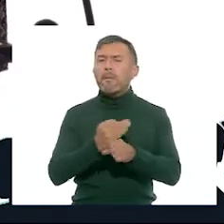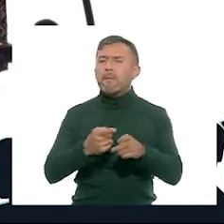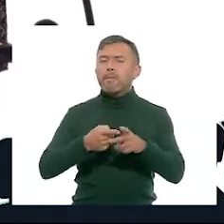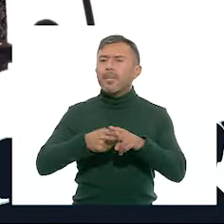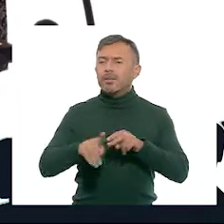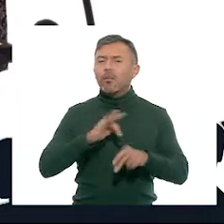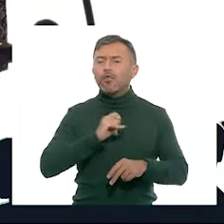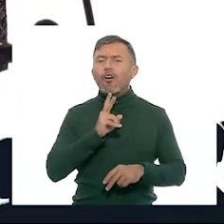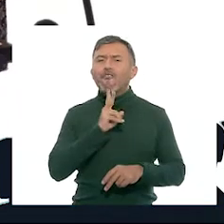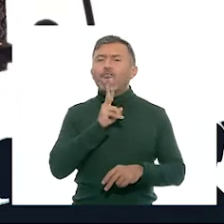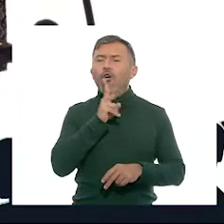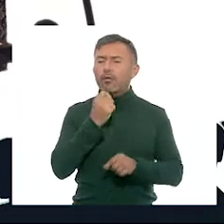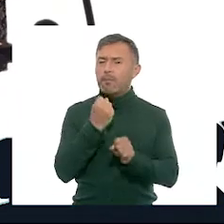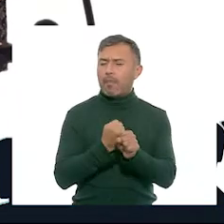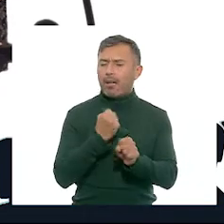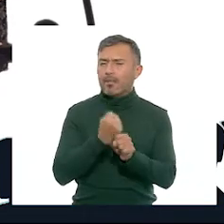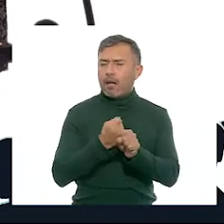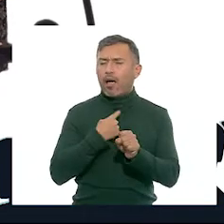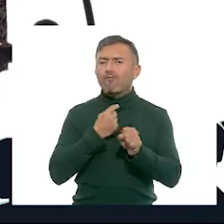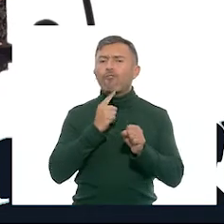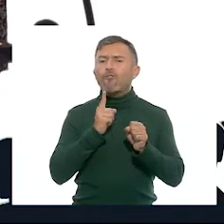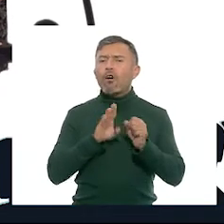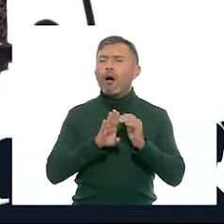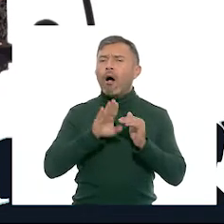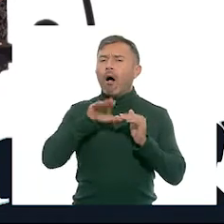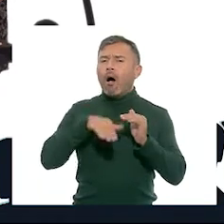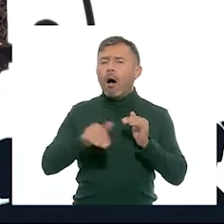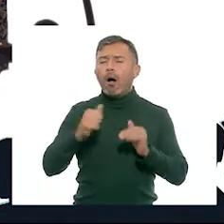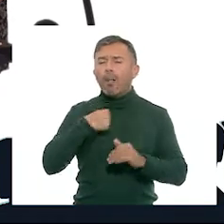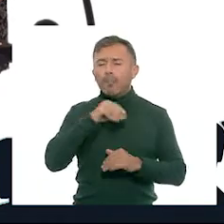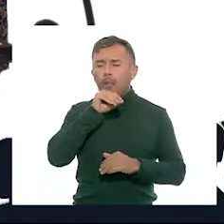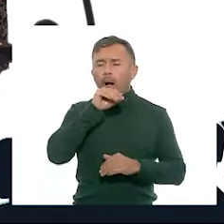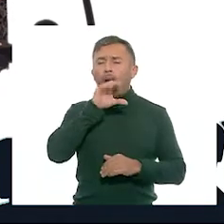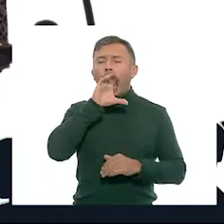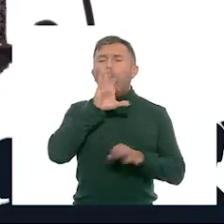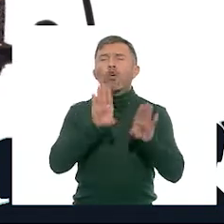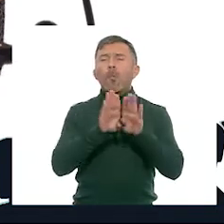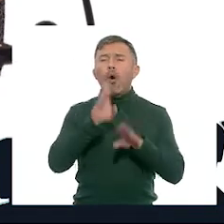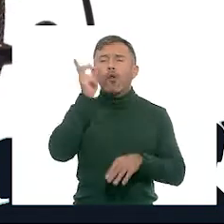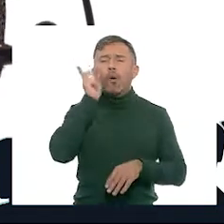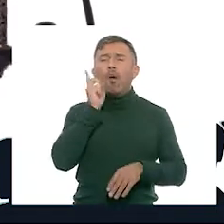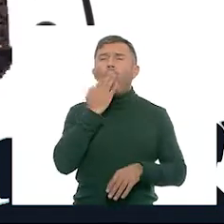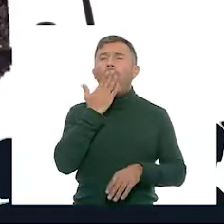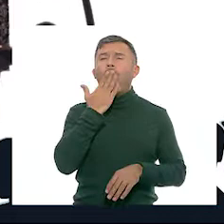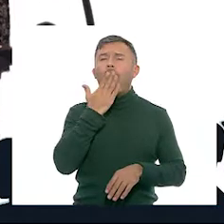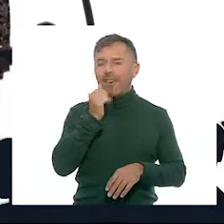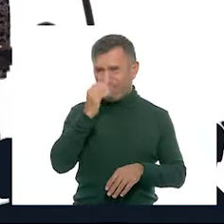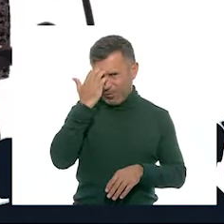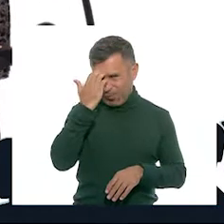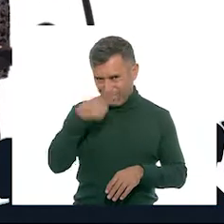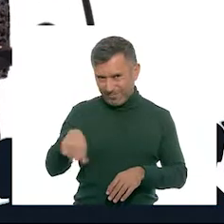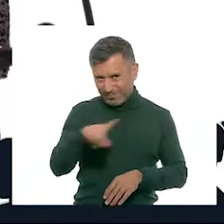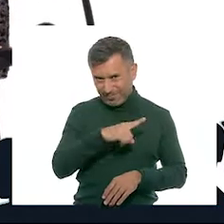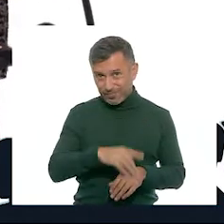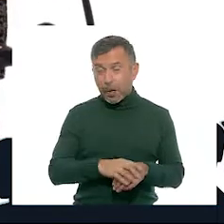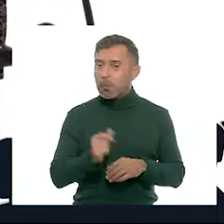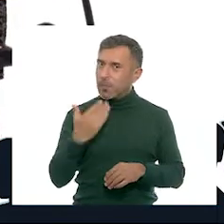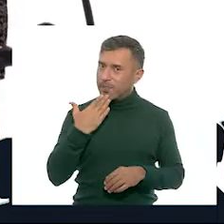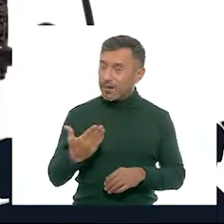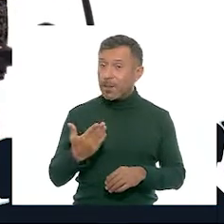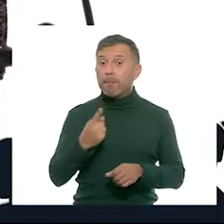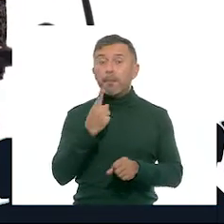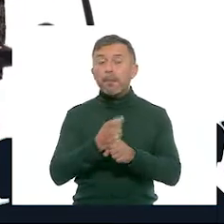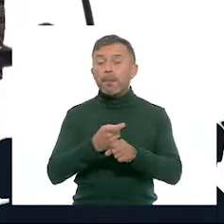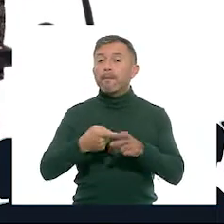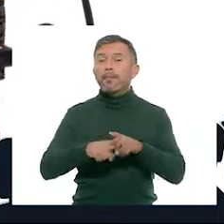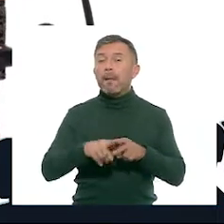de vocalización con la colocación de bostezo que ya conocemos? Muy bien, pero ¿y si la hacemos con la sílaba